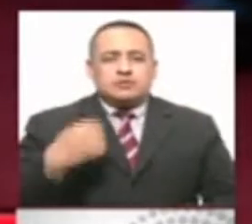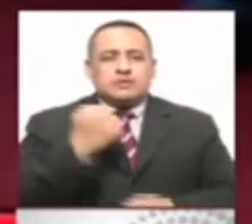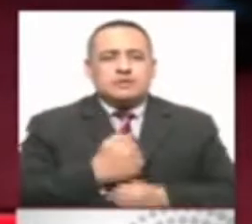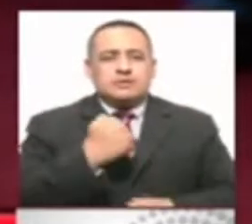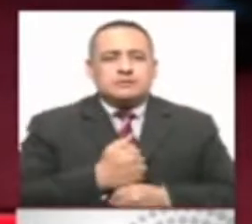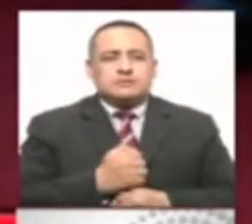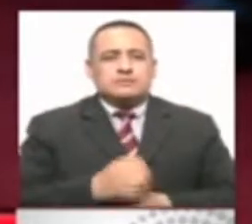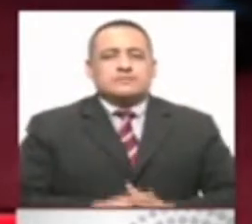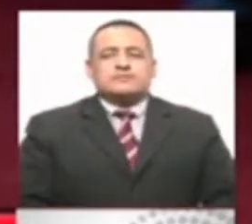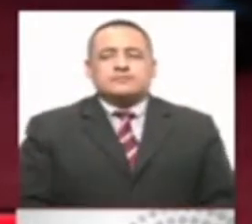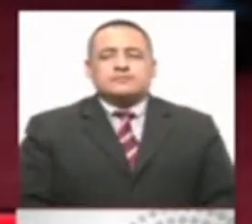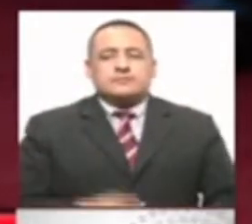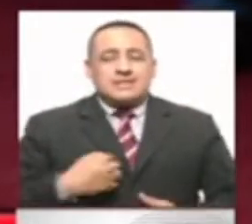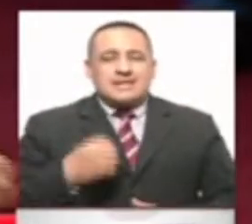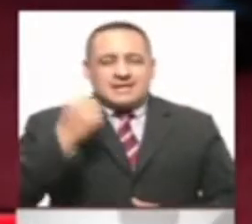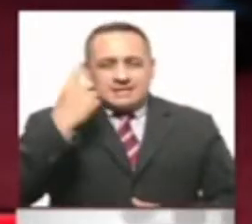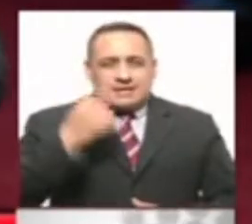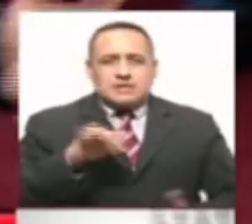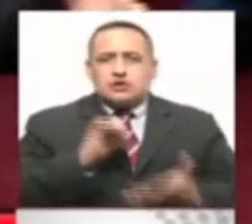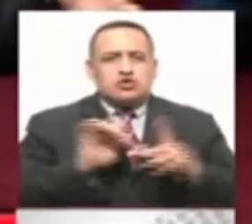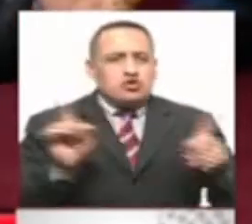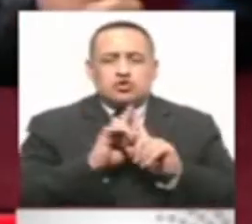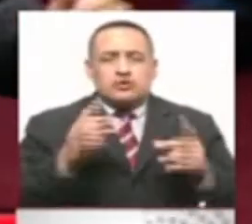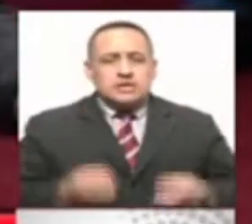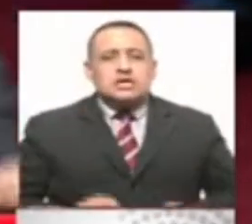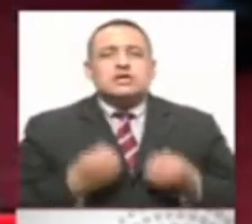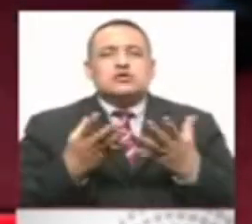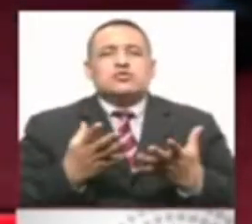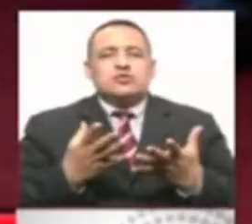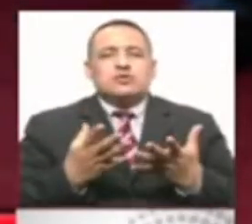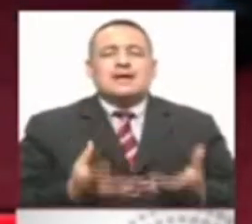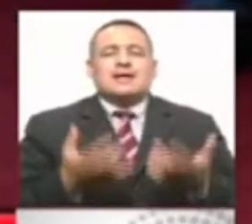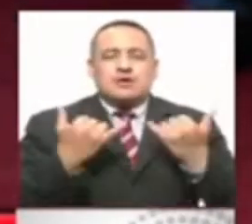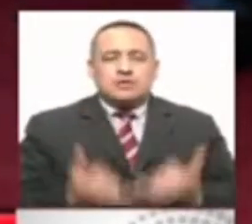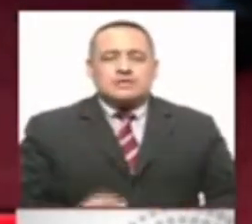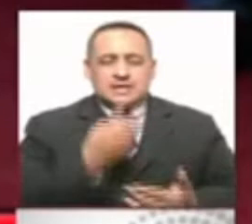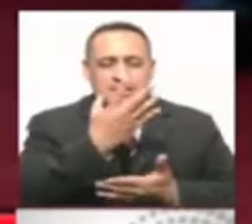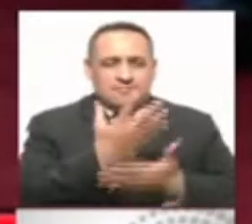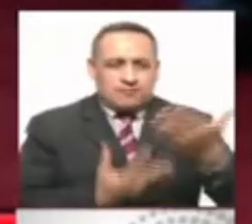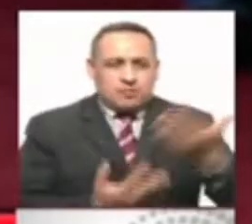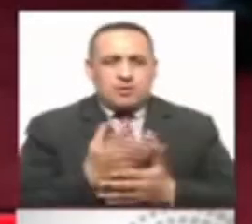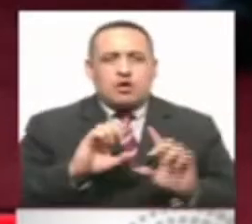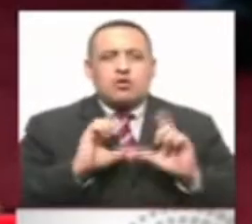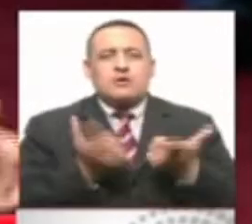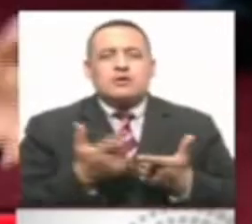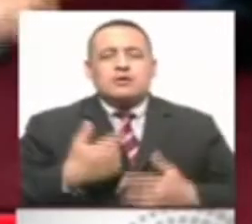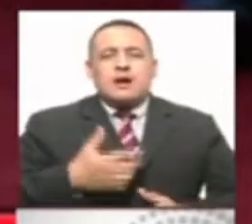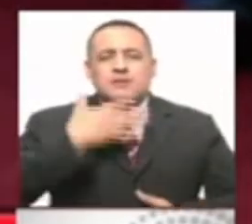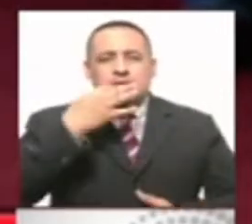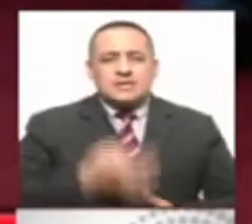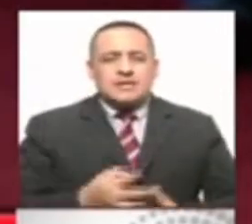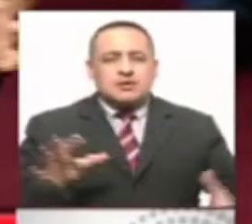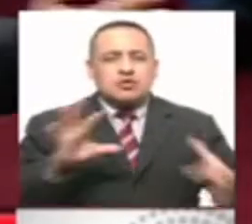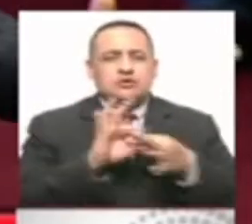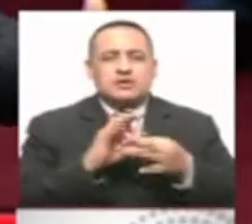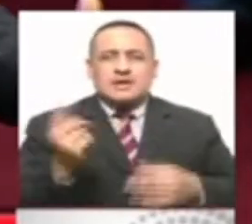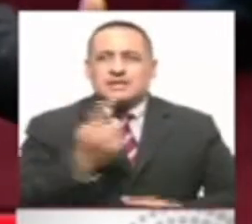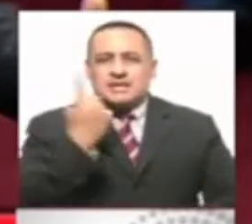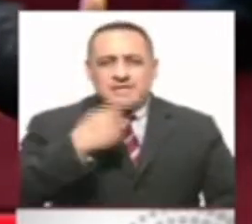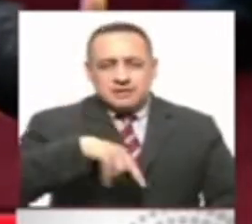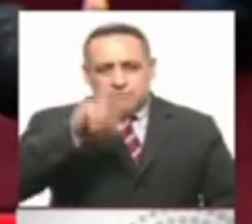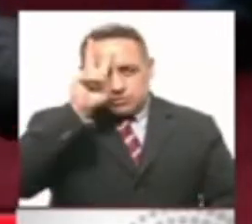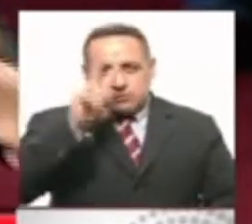Trabajo. Que se entienda, y no lo digo yo, está en el informe de la Comisión de la Verdad y la Reconciliación